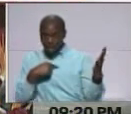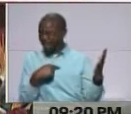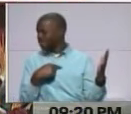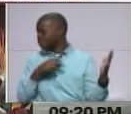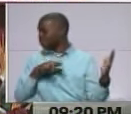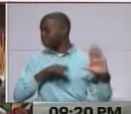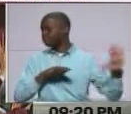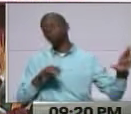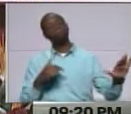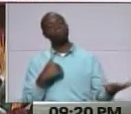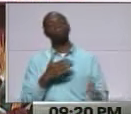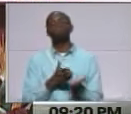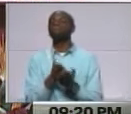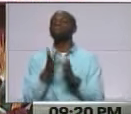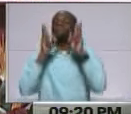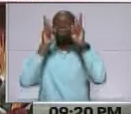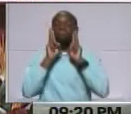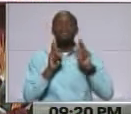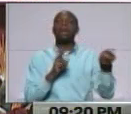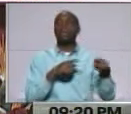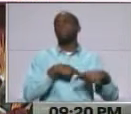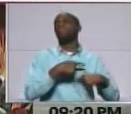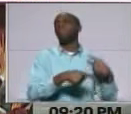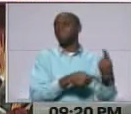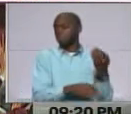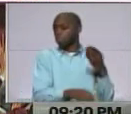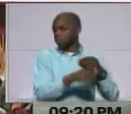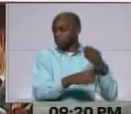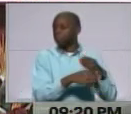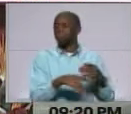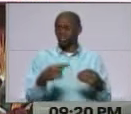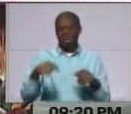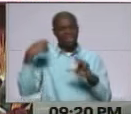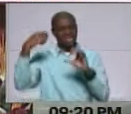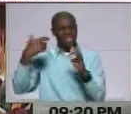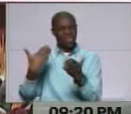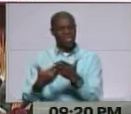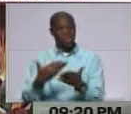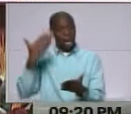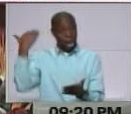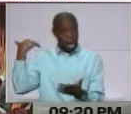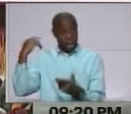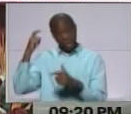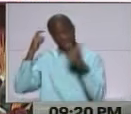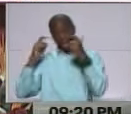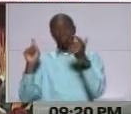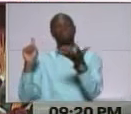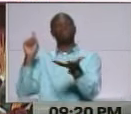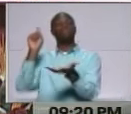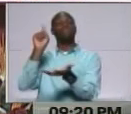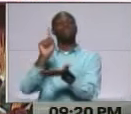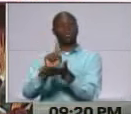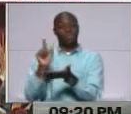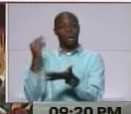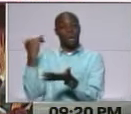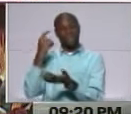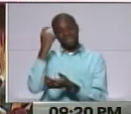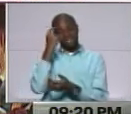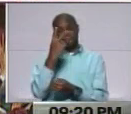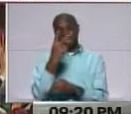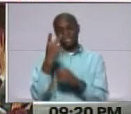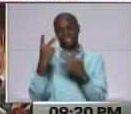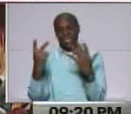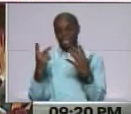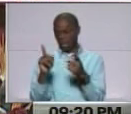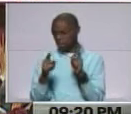nunca. A los cuales ellos sí están acostumbrados. Yo tenía unos videos ahí cuando el comandante salió, del 27, creo que queda